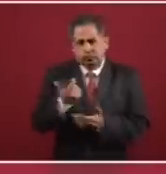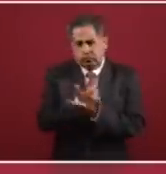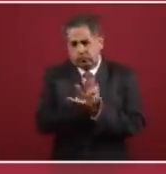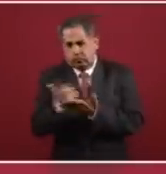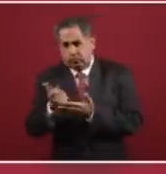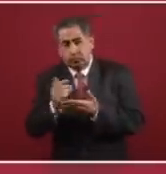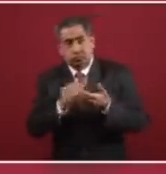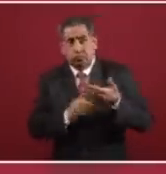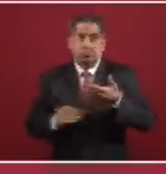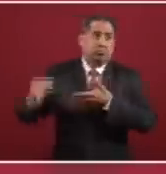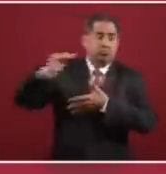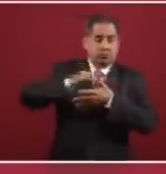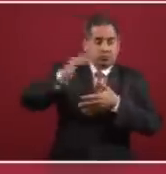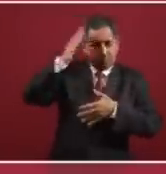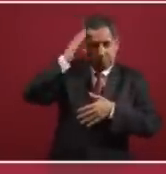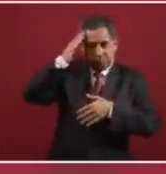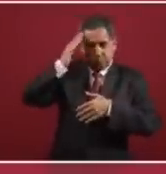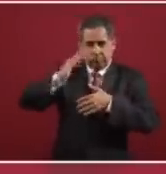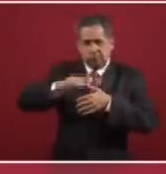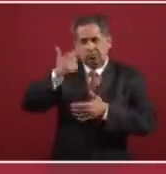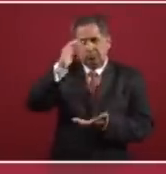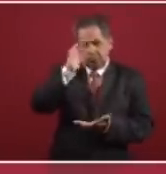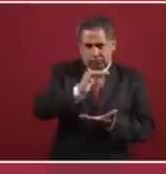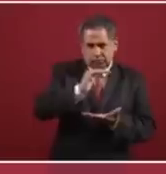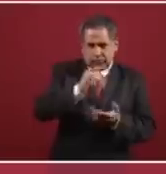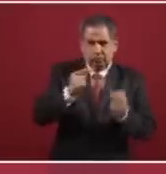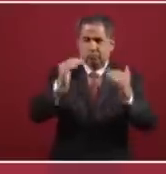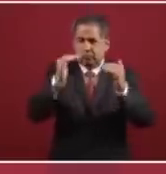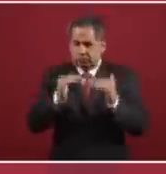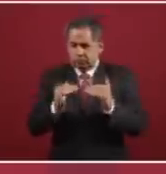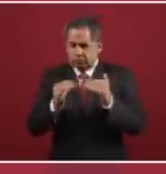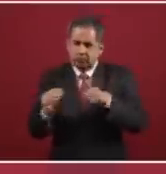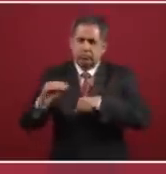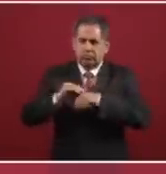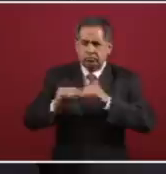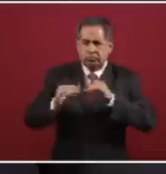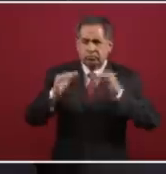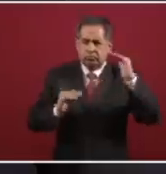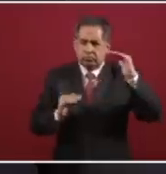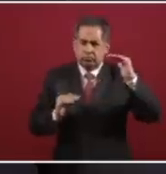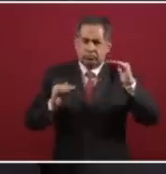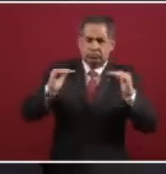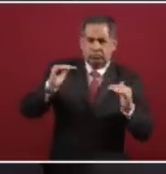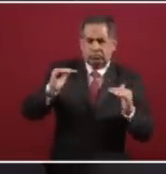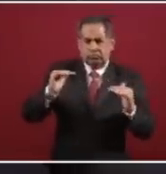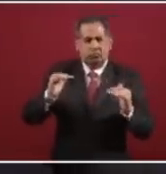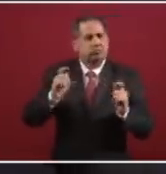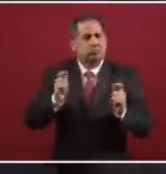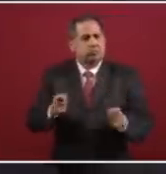de los de arriba y se aumenta el sueldo de los de abajo. Es justicia